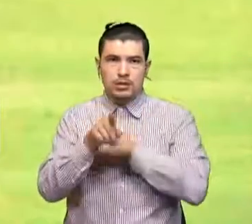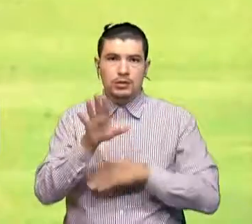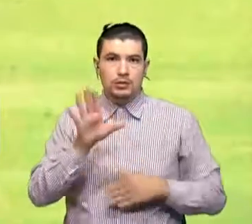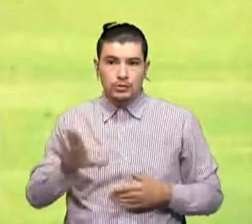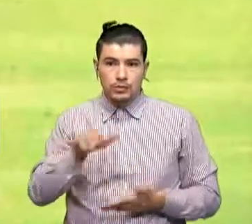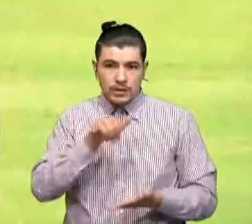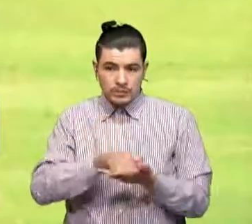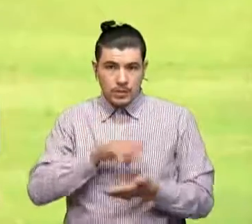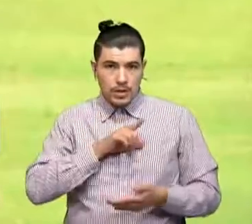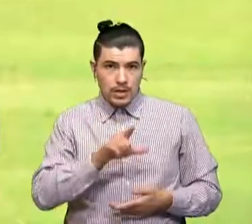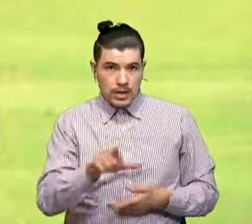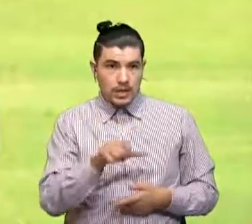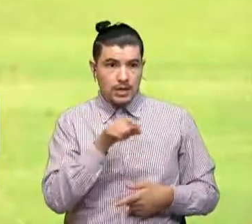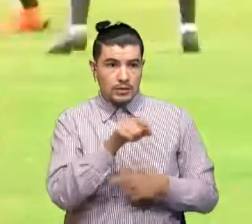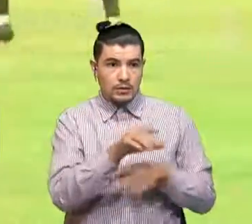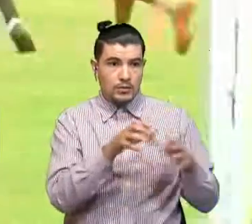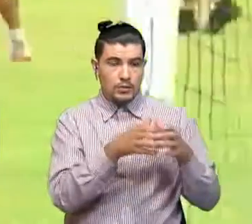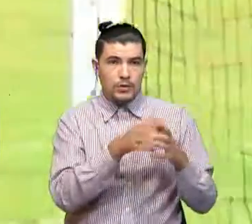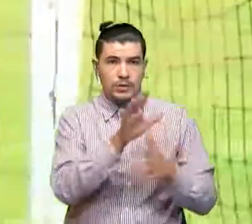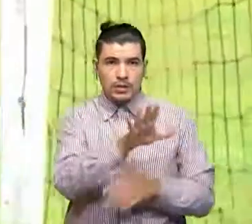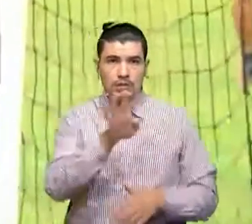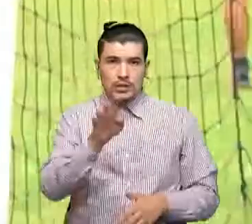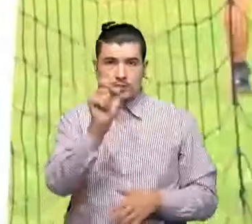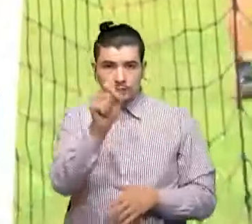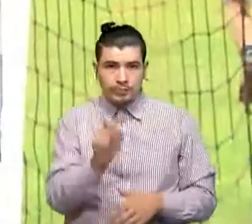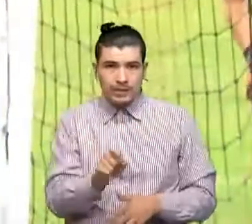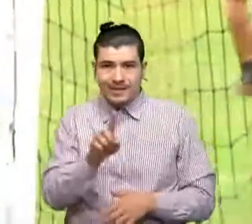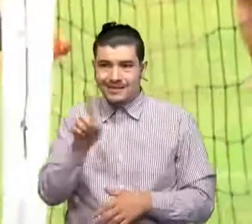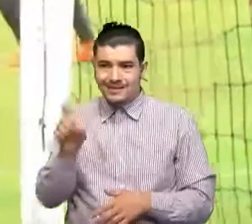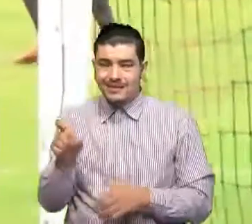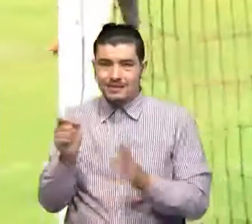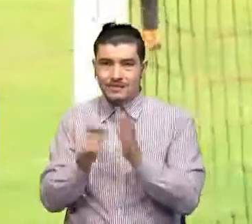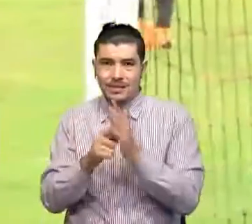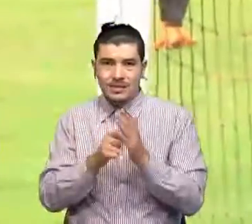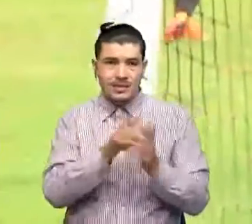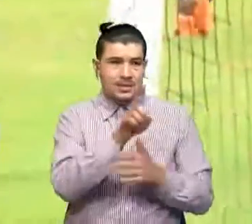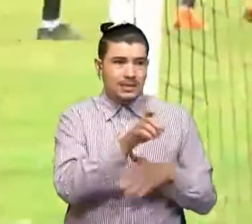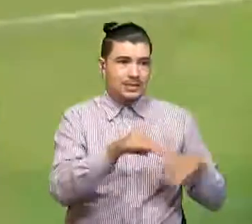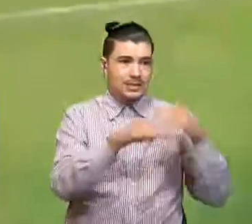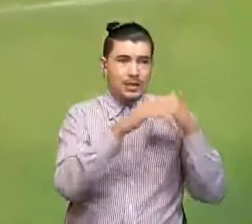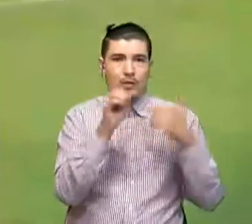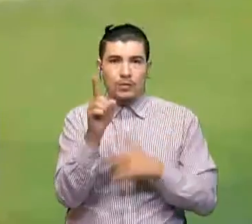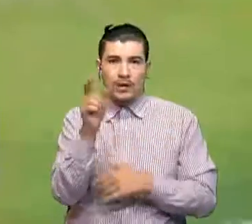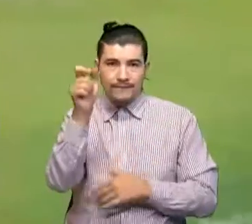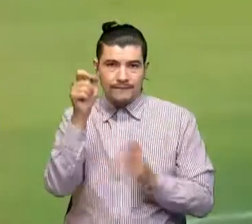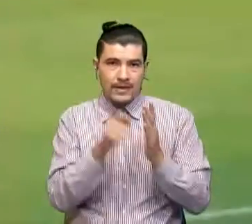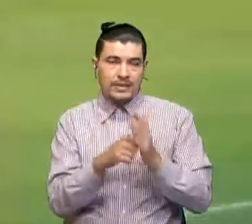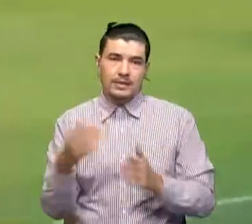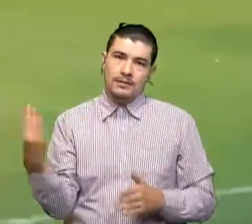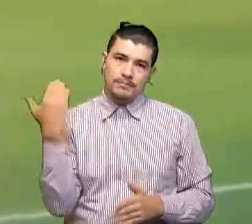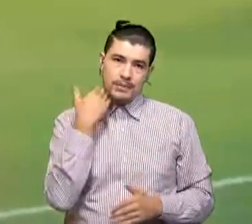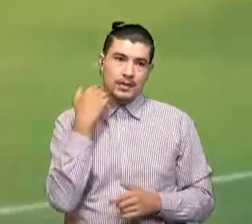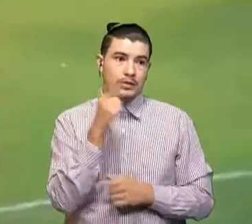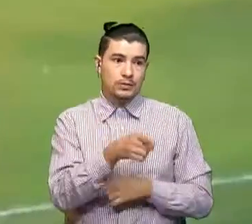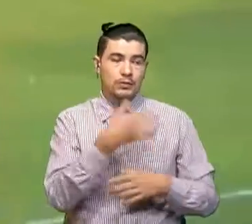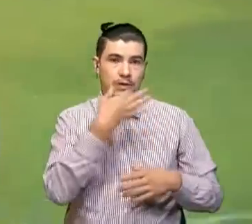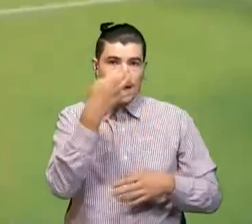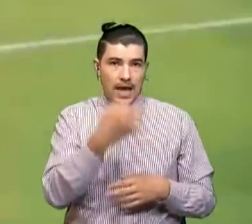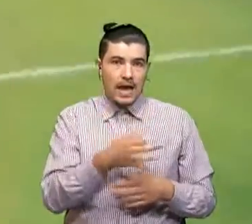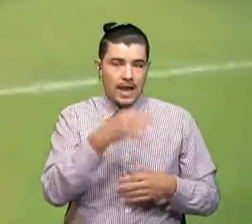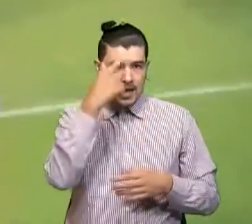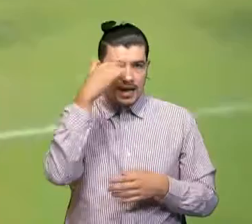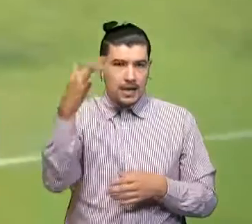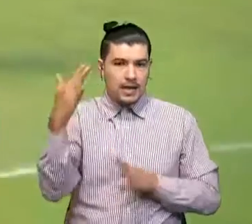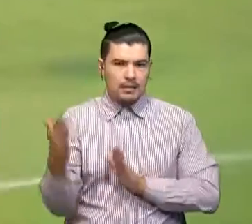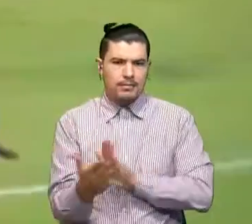líderes del torneo con 54 puntos, producto de 16 victorias, 6 empates y una derrota, recibirán a un Real Cartagena que